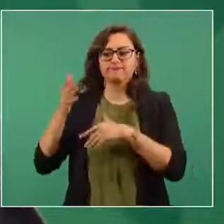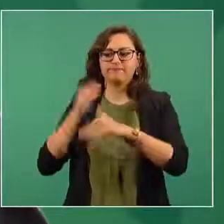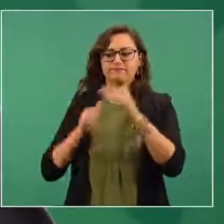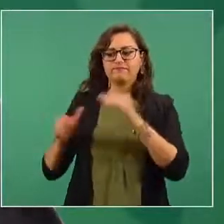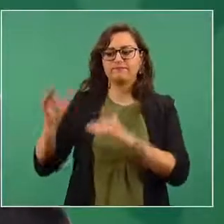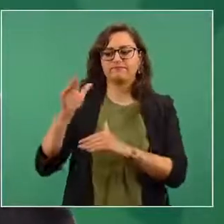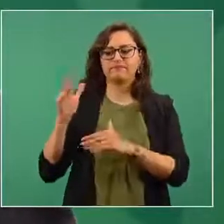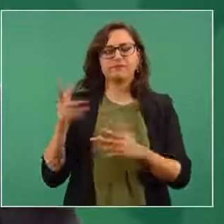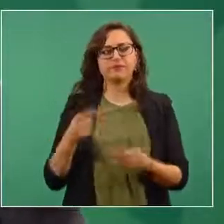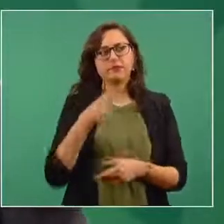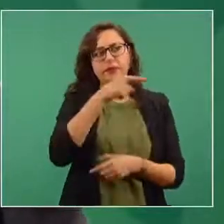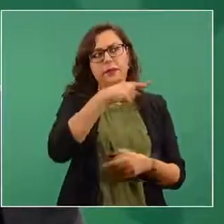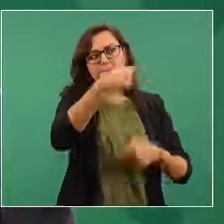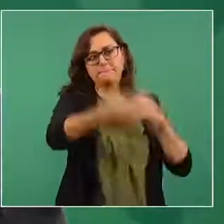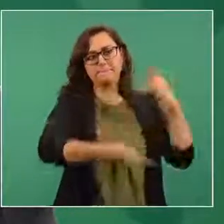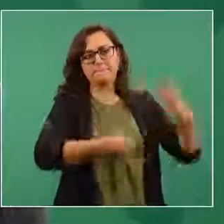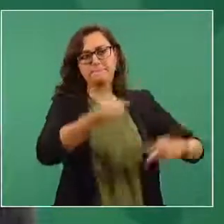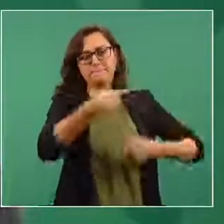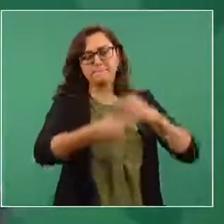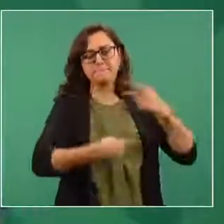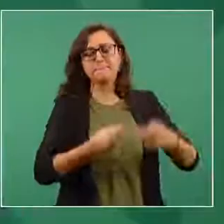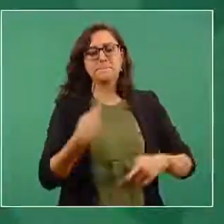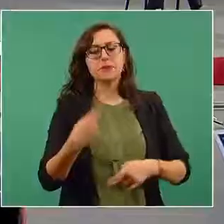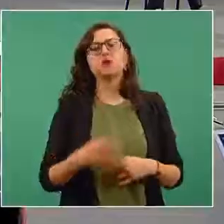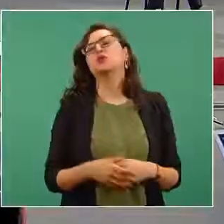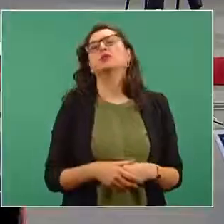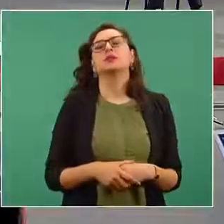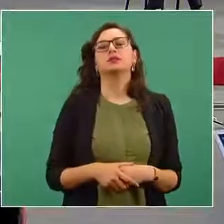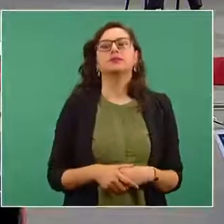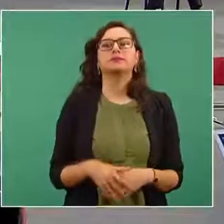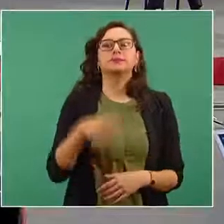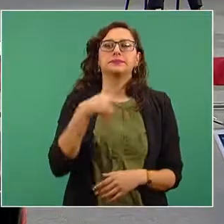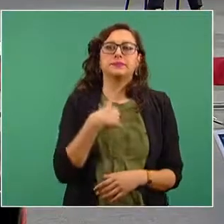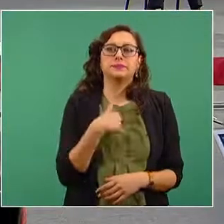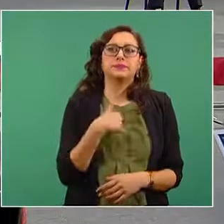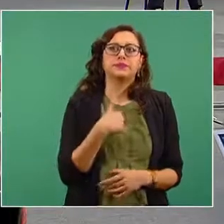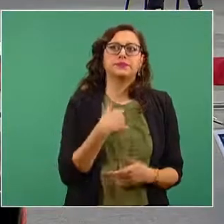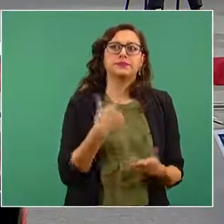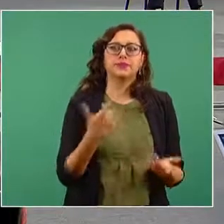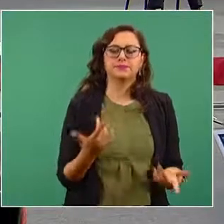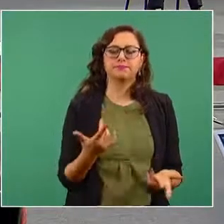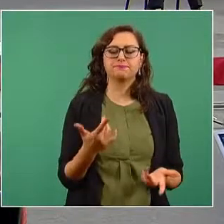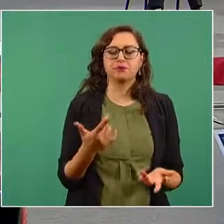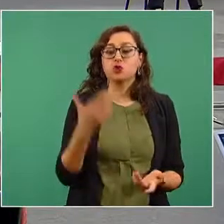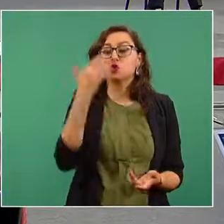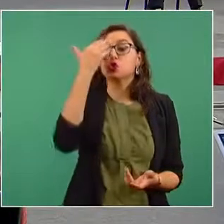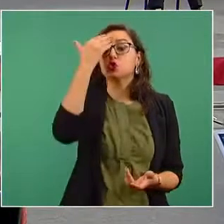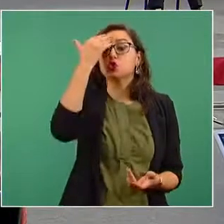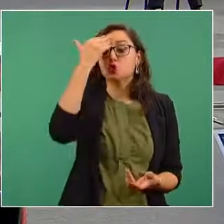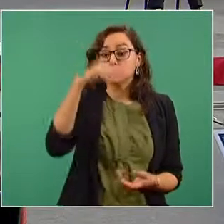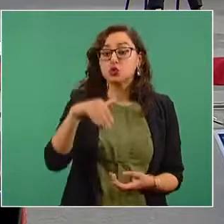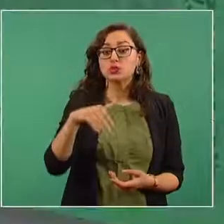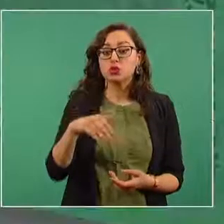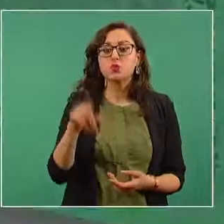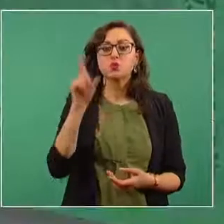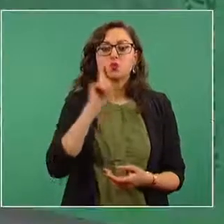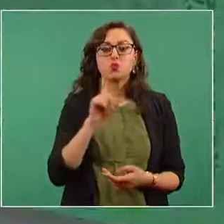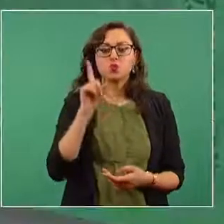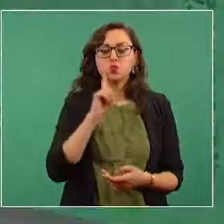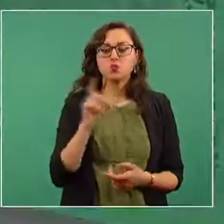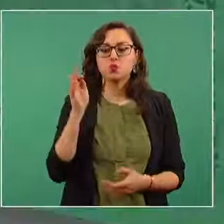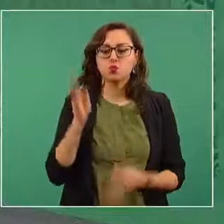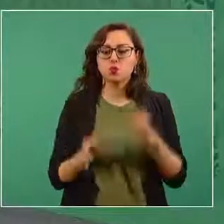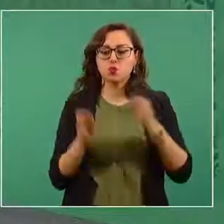me estás refiriendo, y lo que yo tengo conocimiento es que asistió la ministra